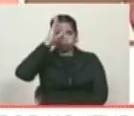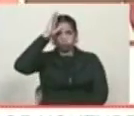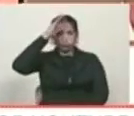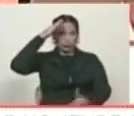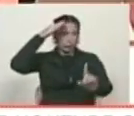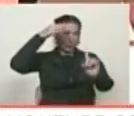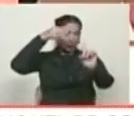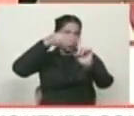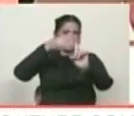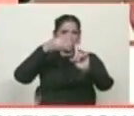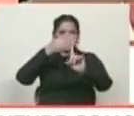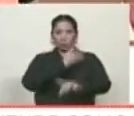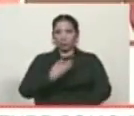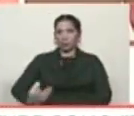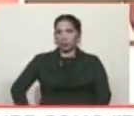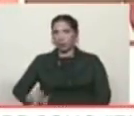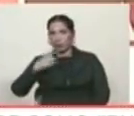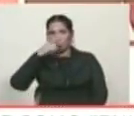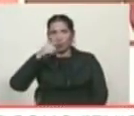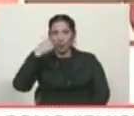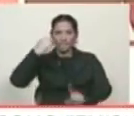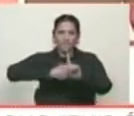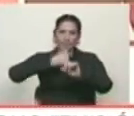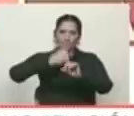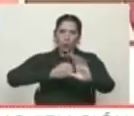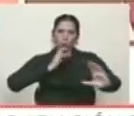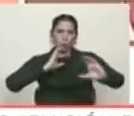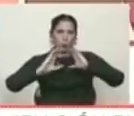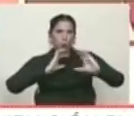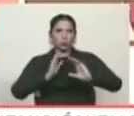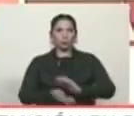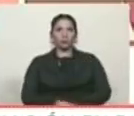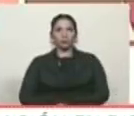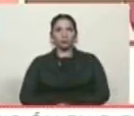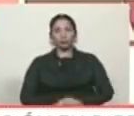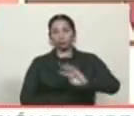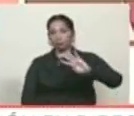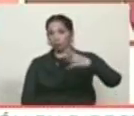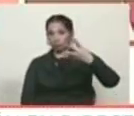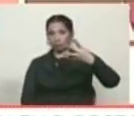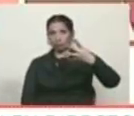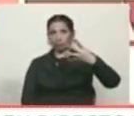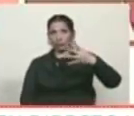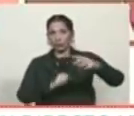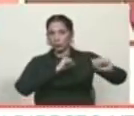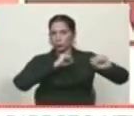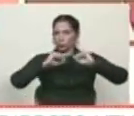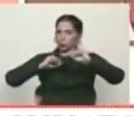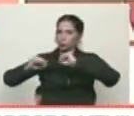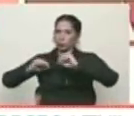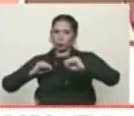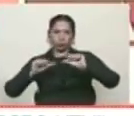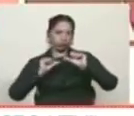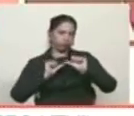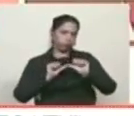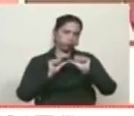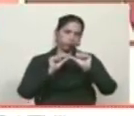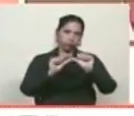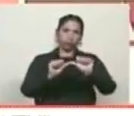presidente Nicolás Maduro, y ahí la batalla comunicacional. Y en cuarto lugar, movilización permanente